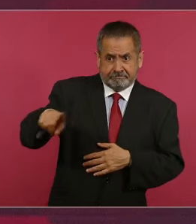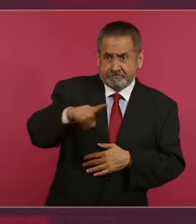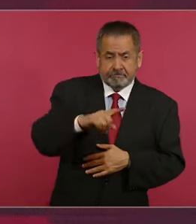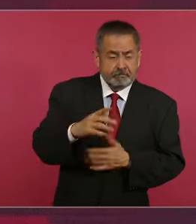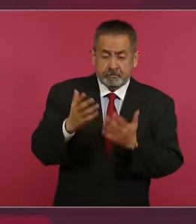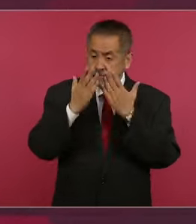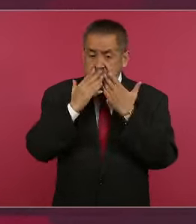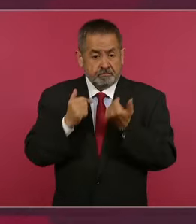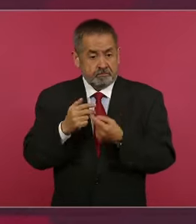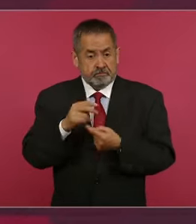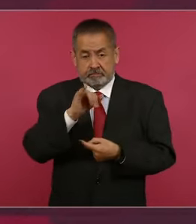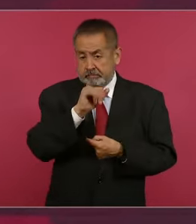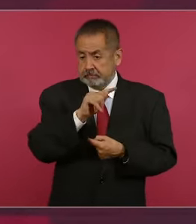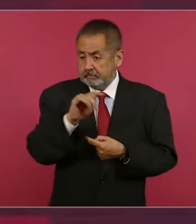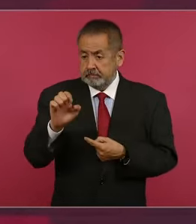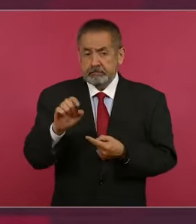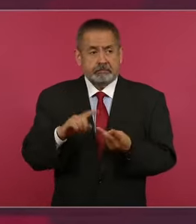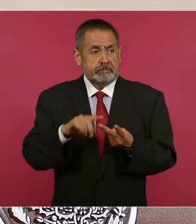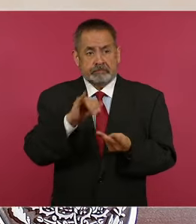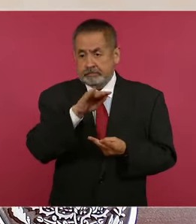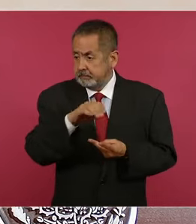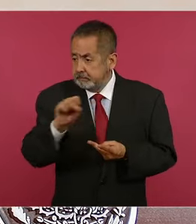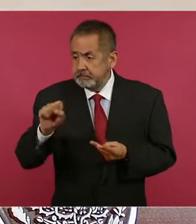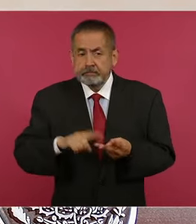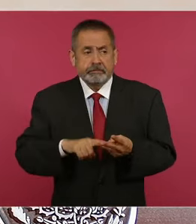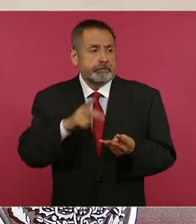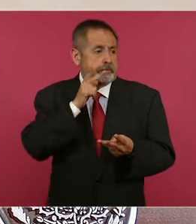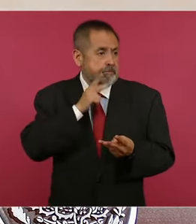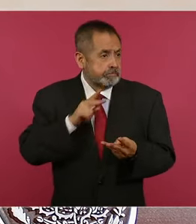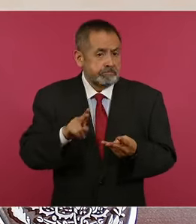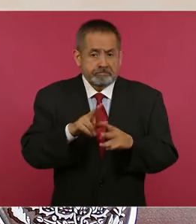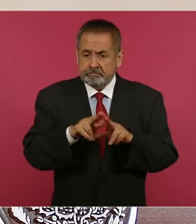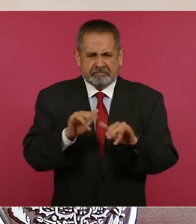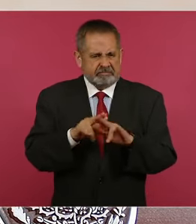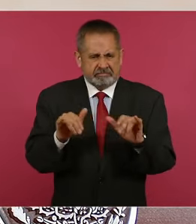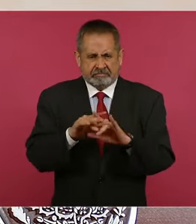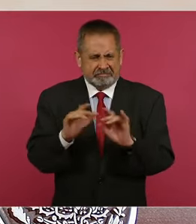que no están en el ISSSTE, que no están en el seguro